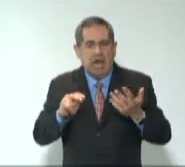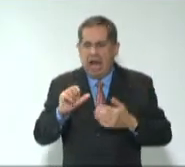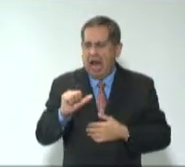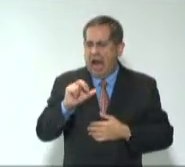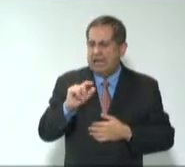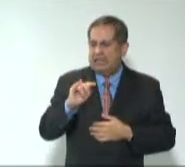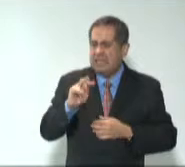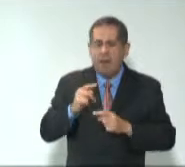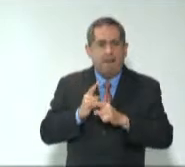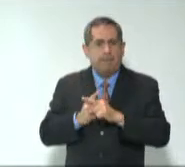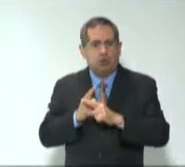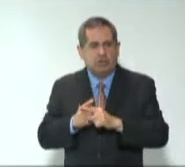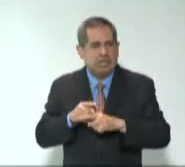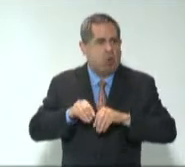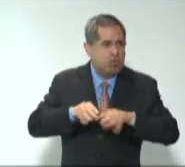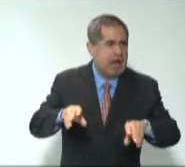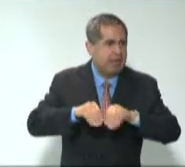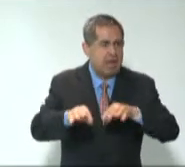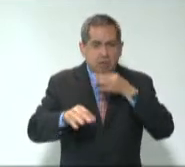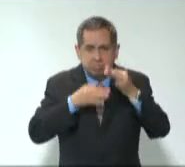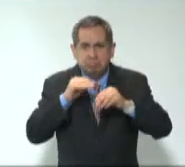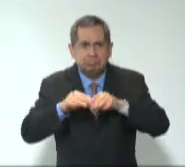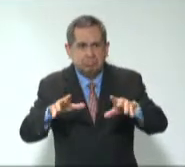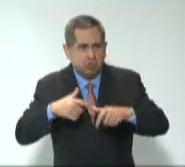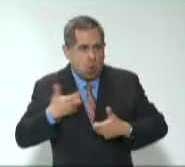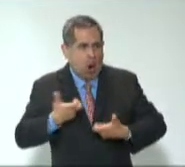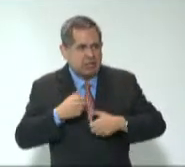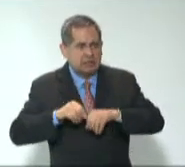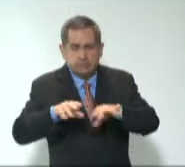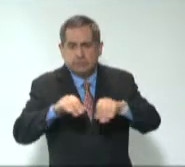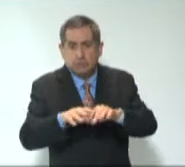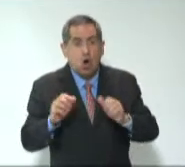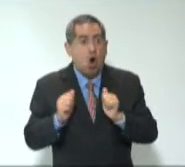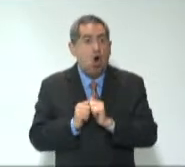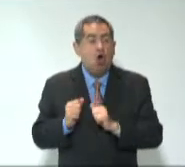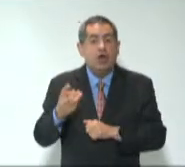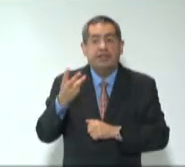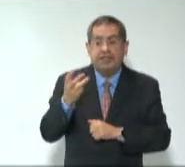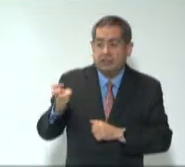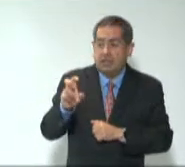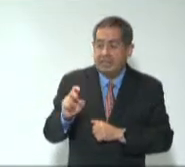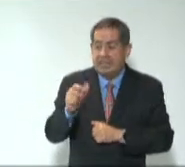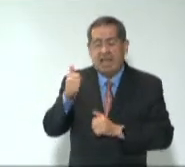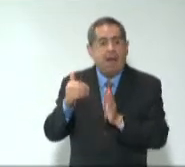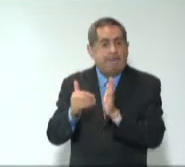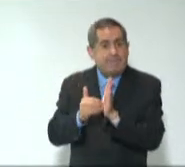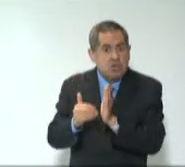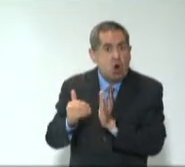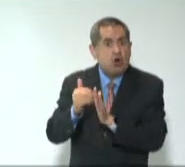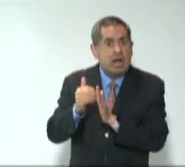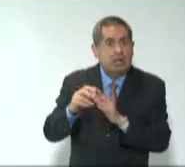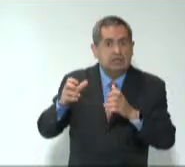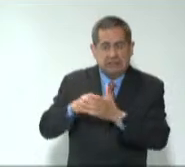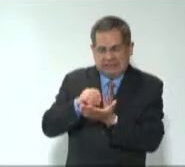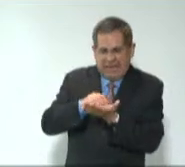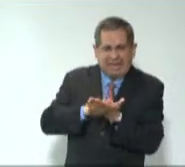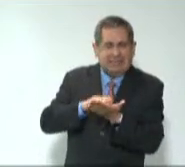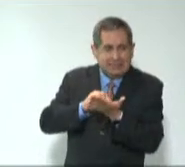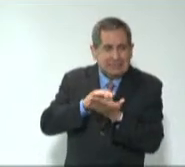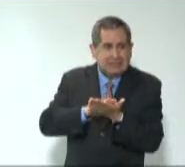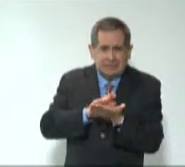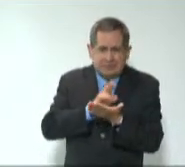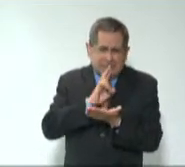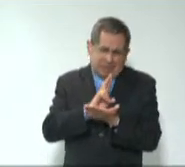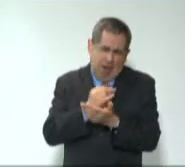transparencia proactiva a través de la transparencia proactiva con más de 3 36 millones de de registros